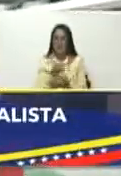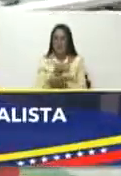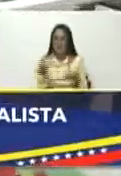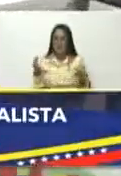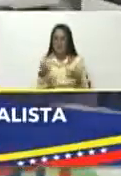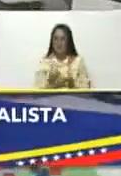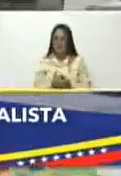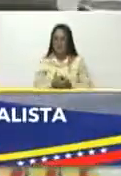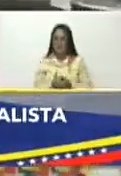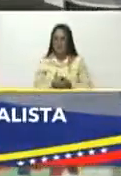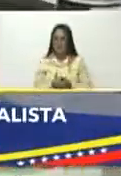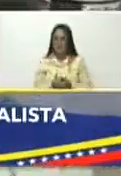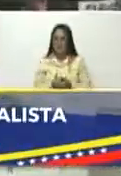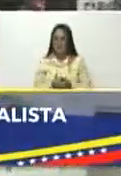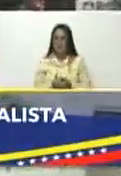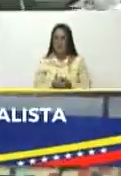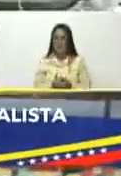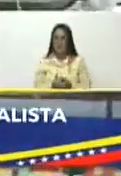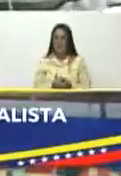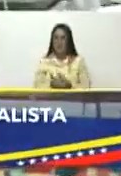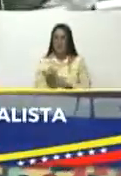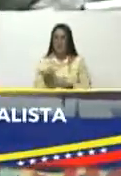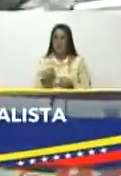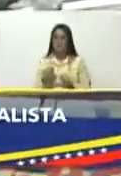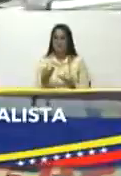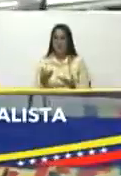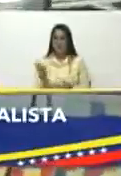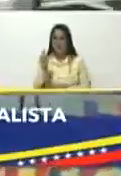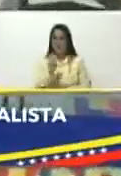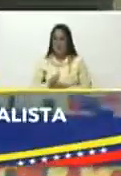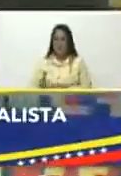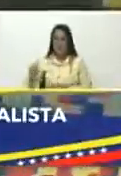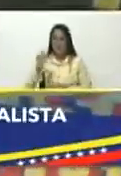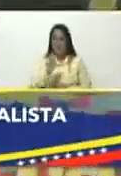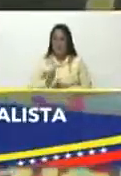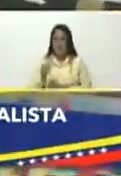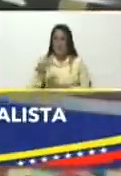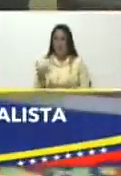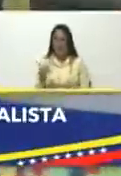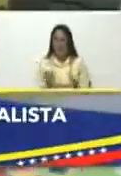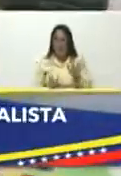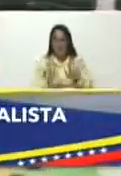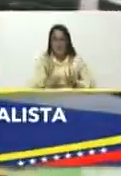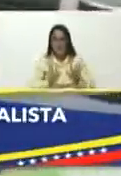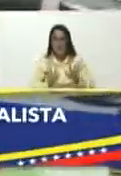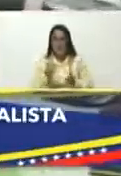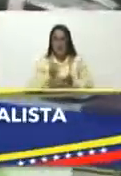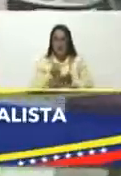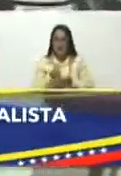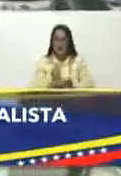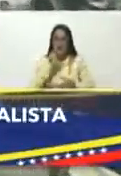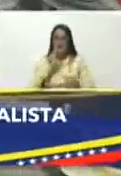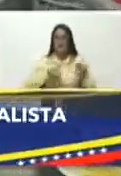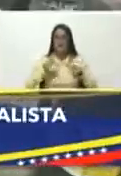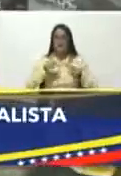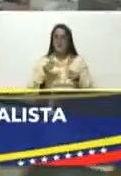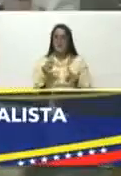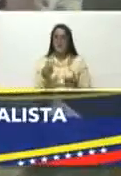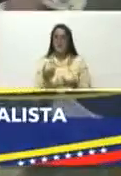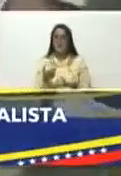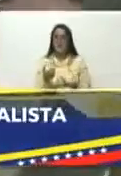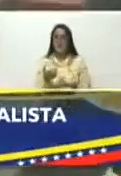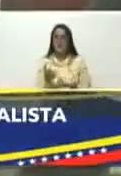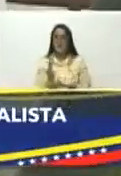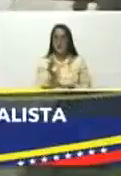Aquí se han dado mensualmente y ya ahora quincenalmente ayuda a aquellas personas que tienen problemas con